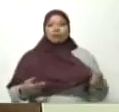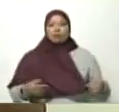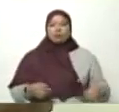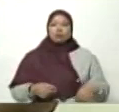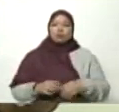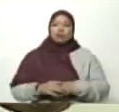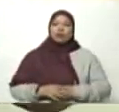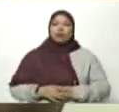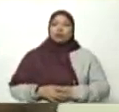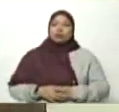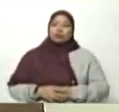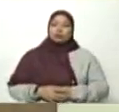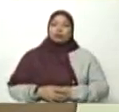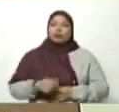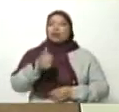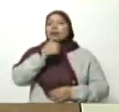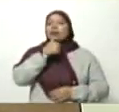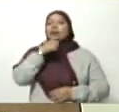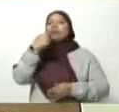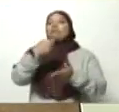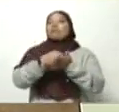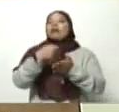Claro, ¿quién paga eso, pues?